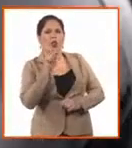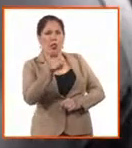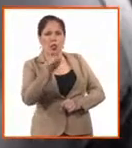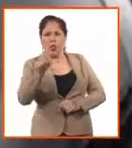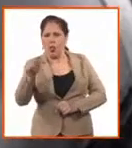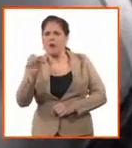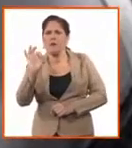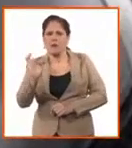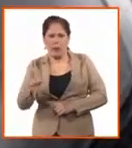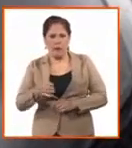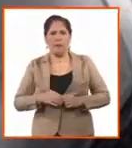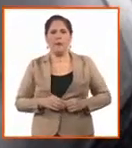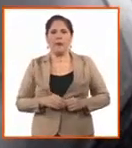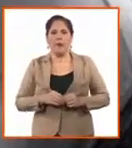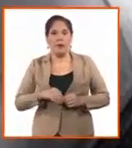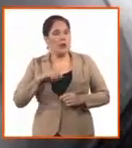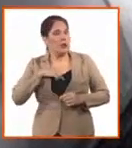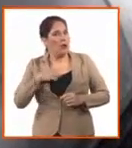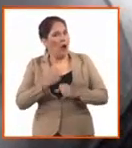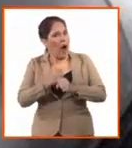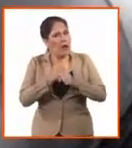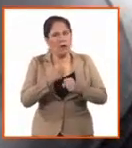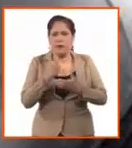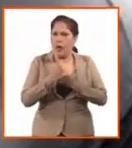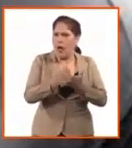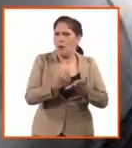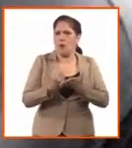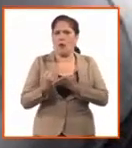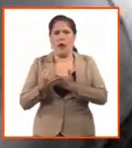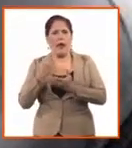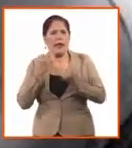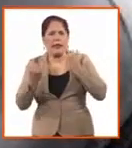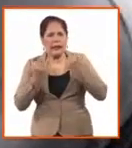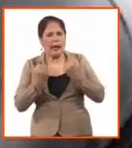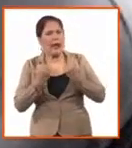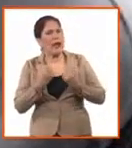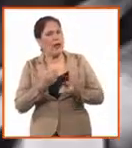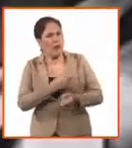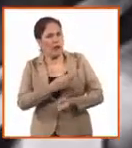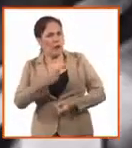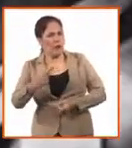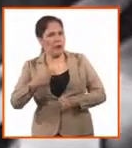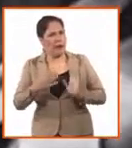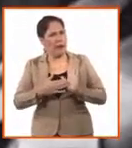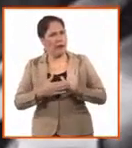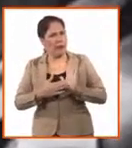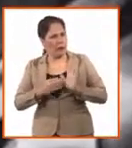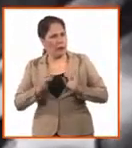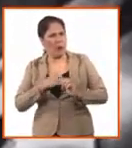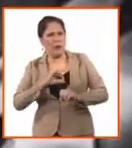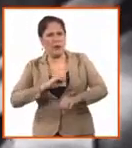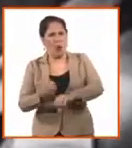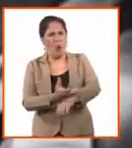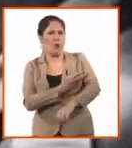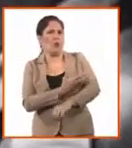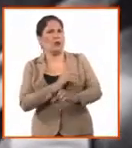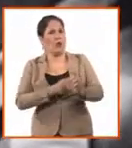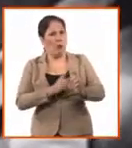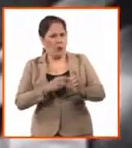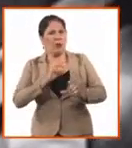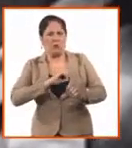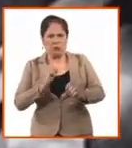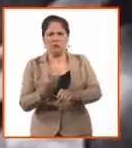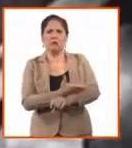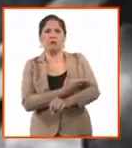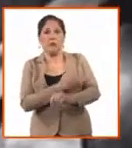qué le sale del espíritu que tiene interés en demostrarlo porque es su timbre de orgullo junto a